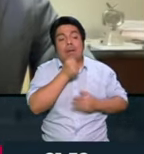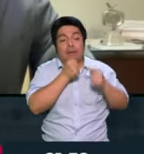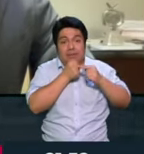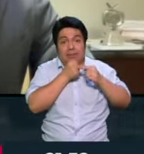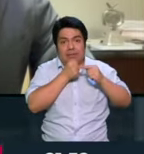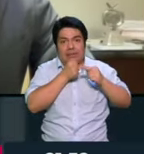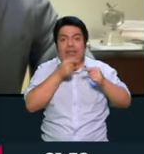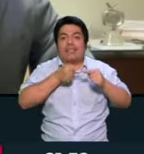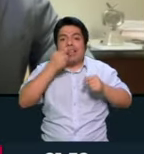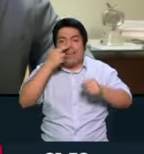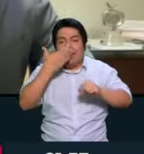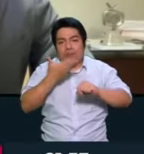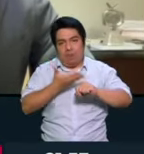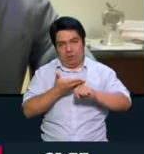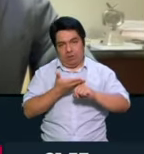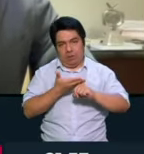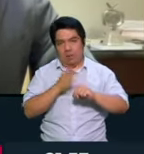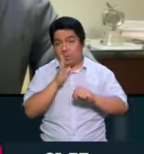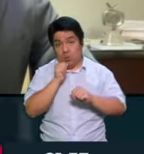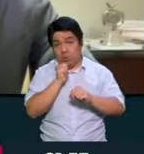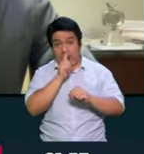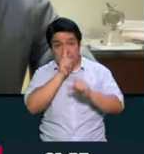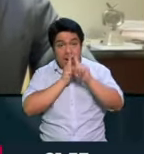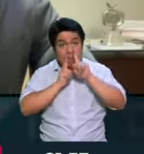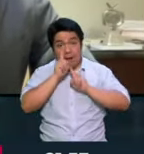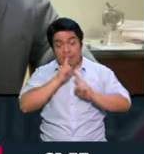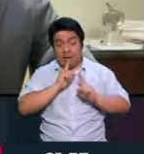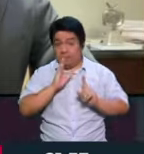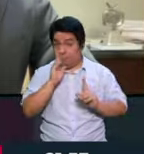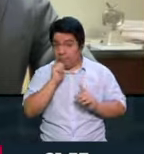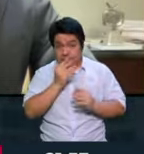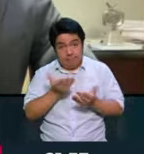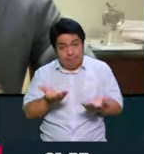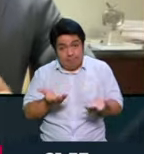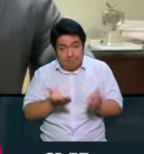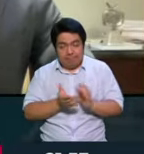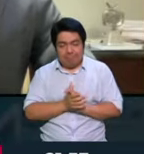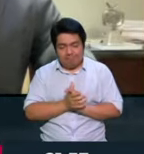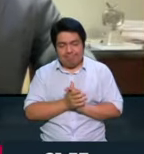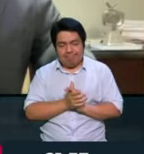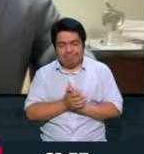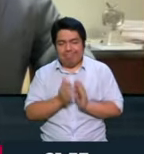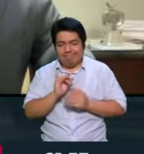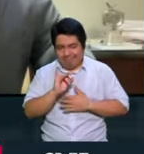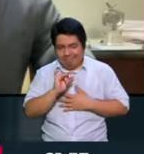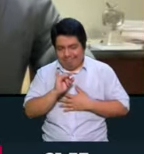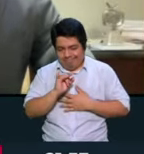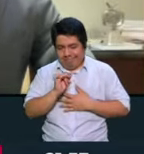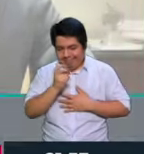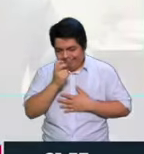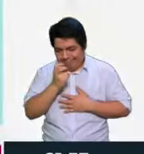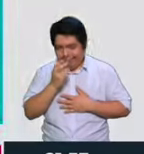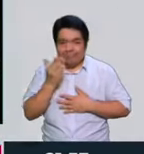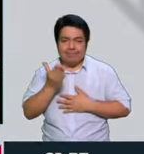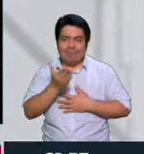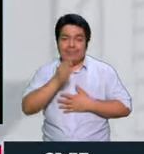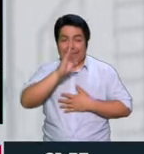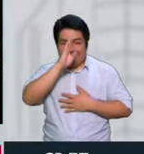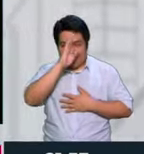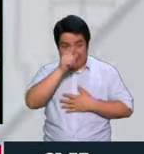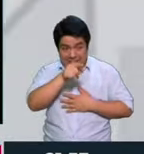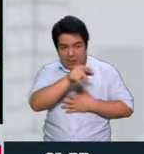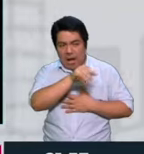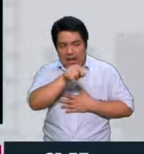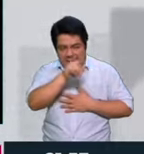medios de comunicación, tiene una responsabilidad de no incurrir precisamente en la infodemia. Pues yo celebro que tú pienses